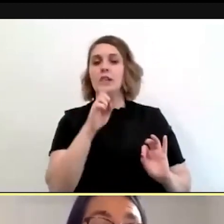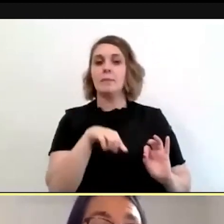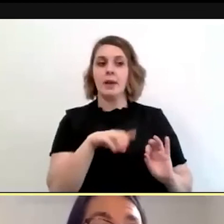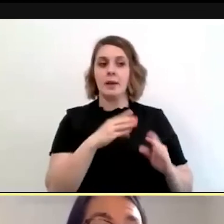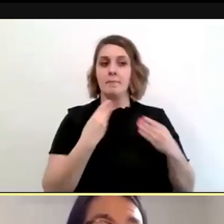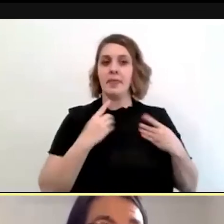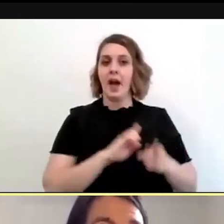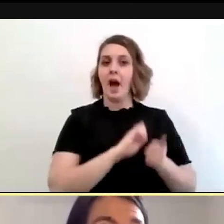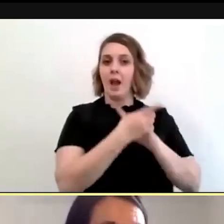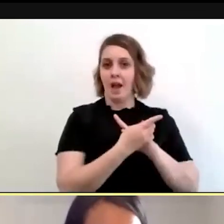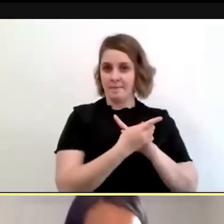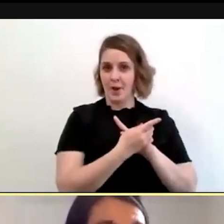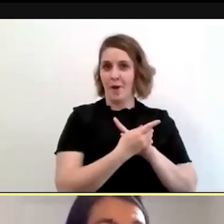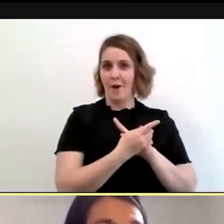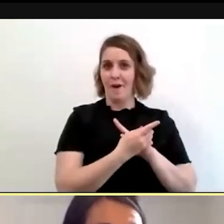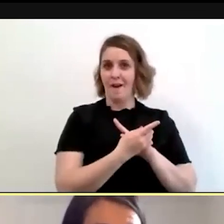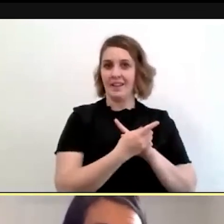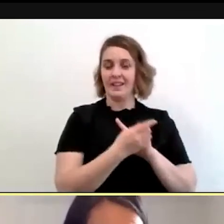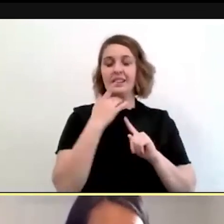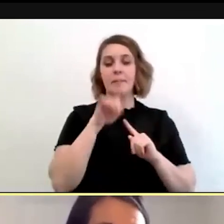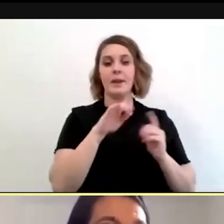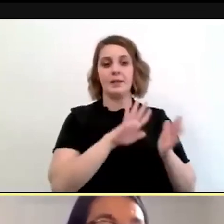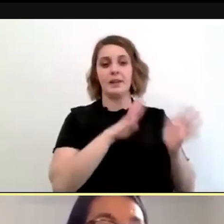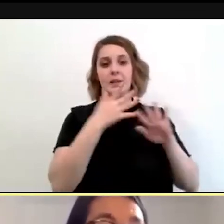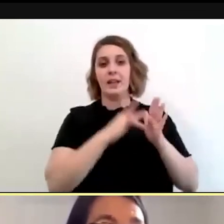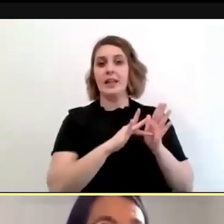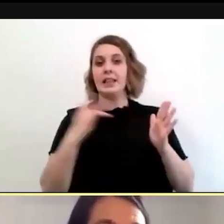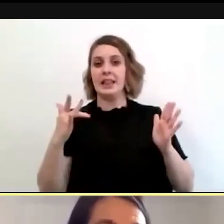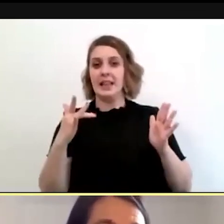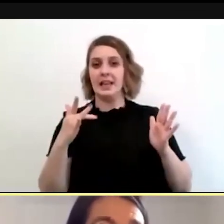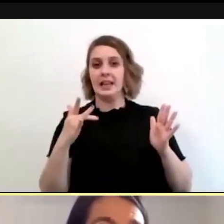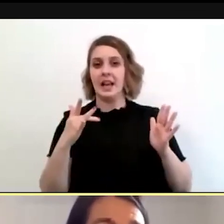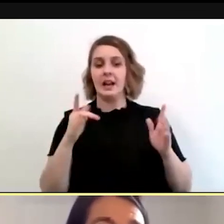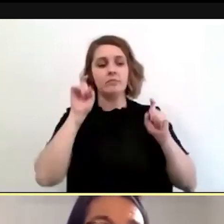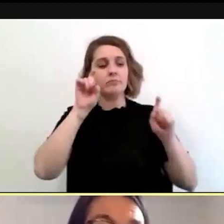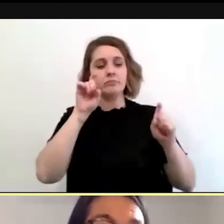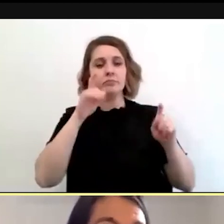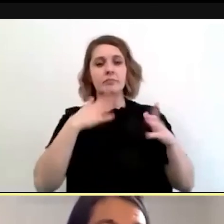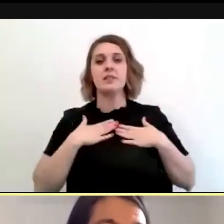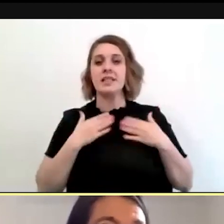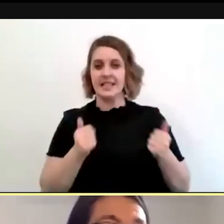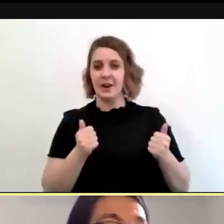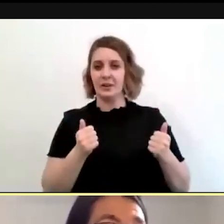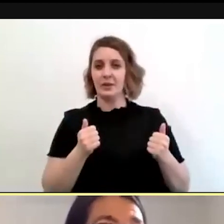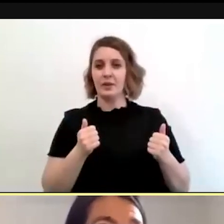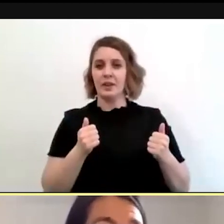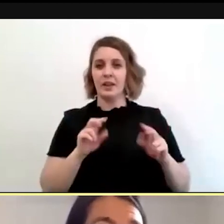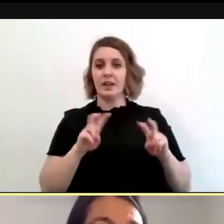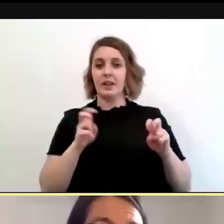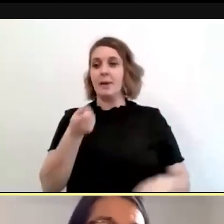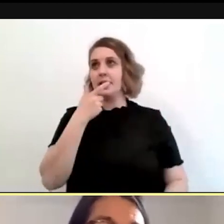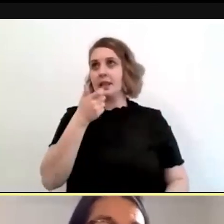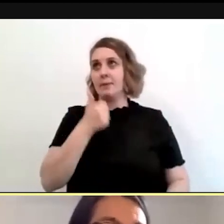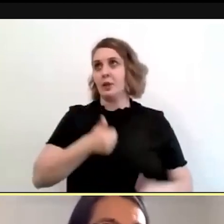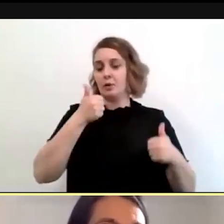vitales y a digitalizar, a aprender a alfabetizarse en salud, más allá de los tratamientos.